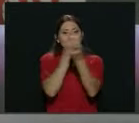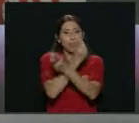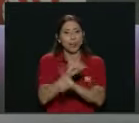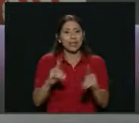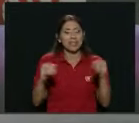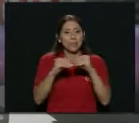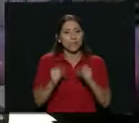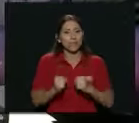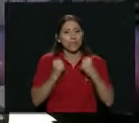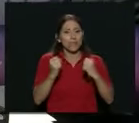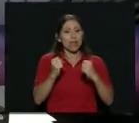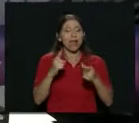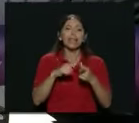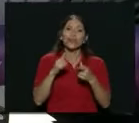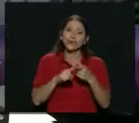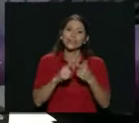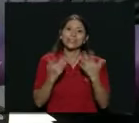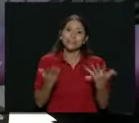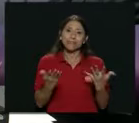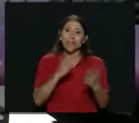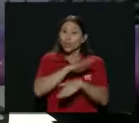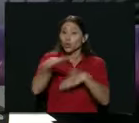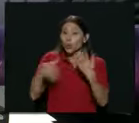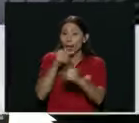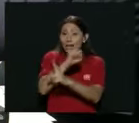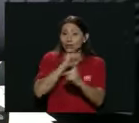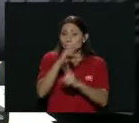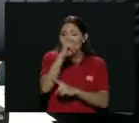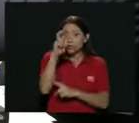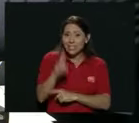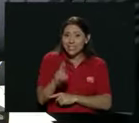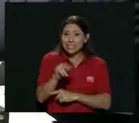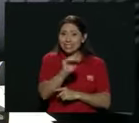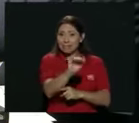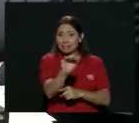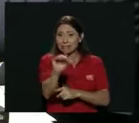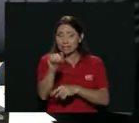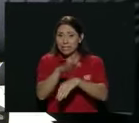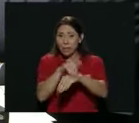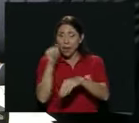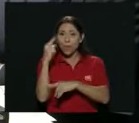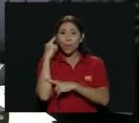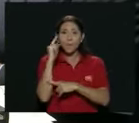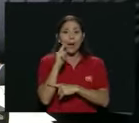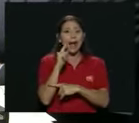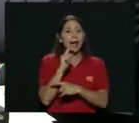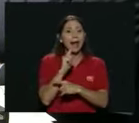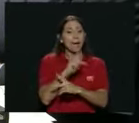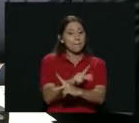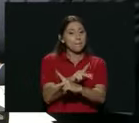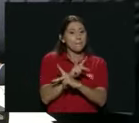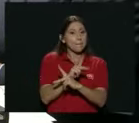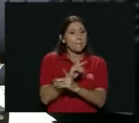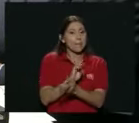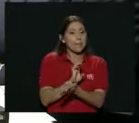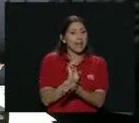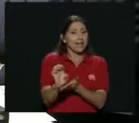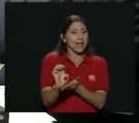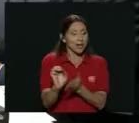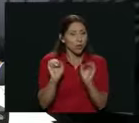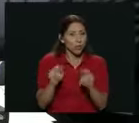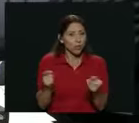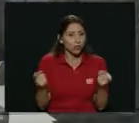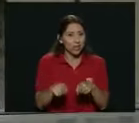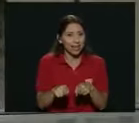que la nuestra. Entonces, básicamente es un llamado a toda la sociedad costarricense para prever lo que puede